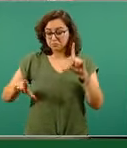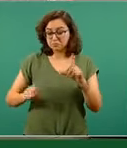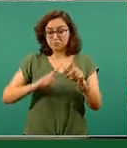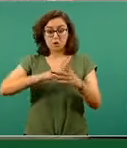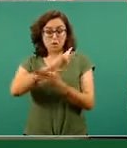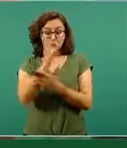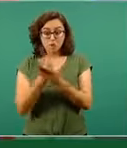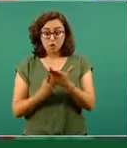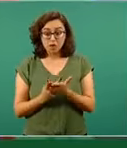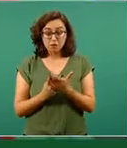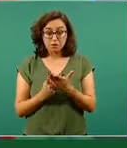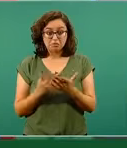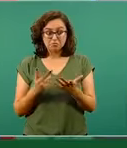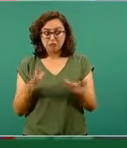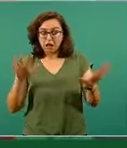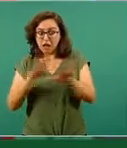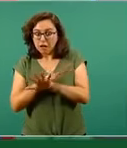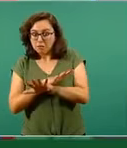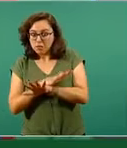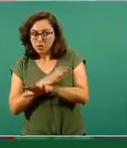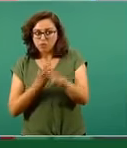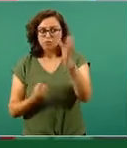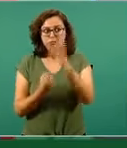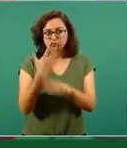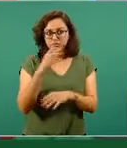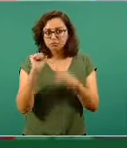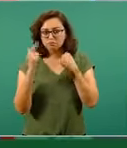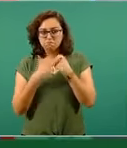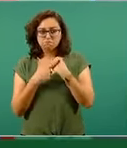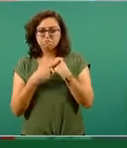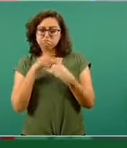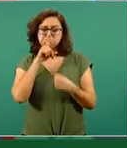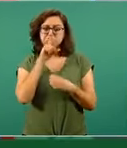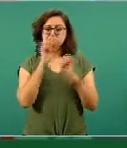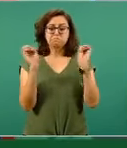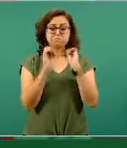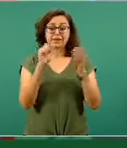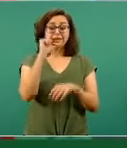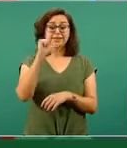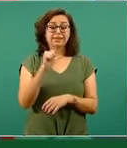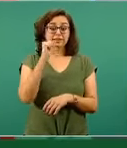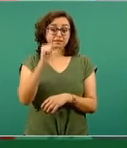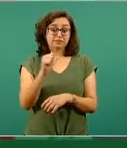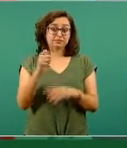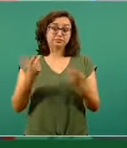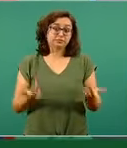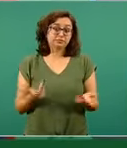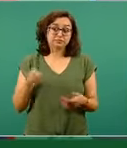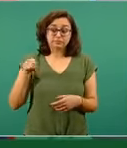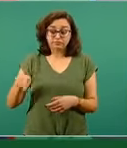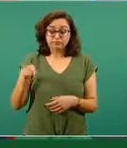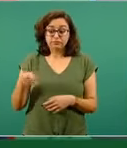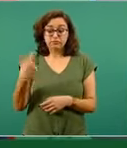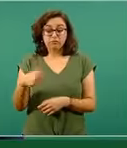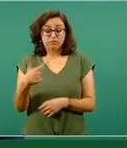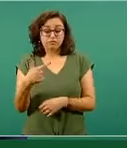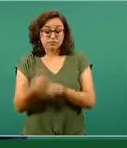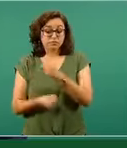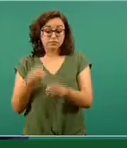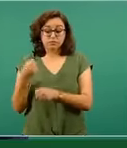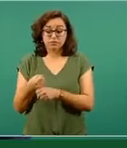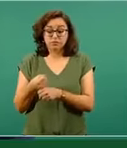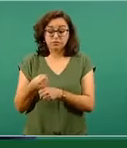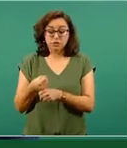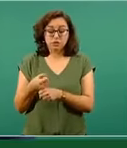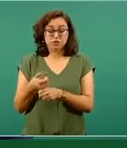cambio, excepto que las personas de esas edades, desde luego, tendrán que esperar. El plan no cambia, el plan